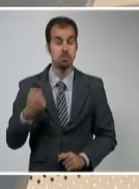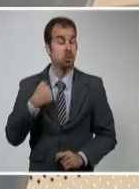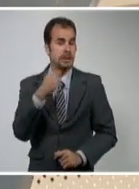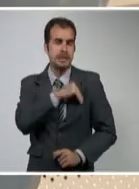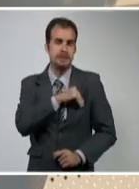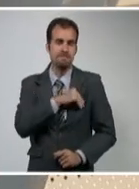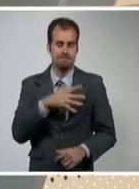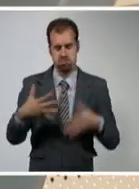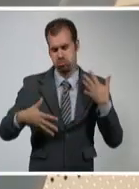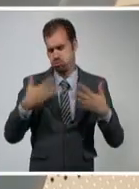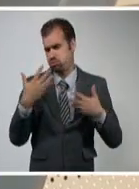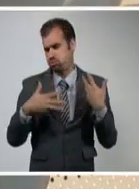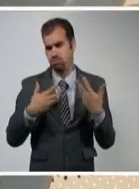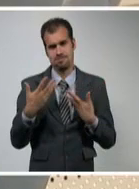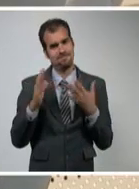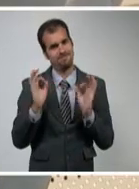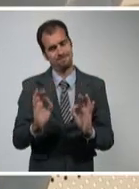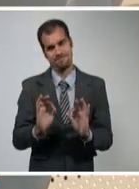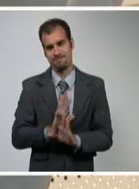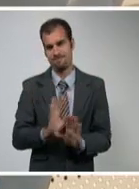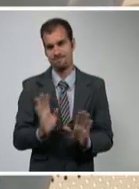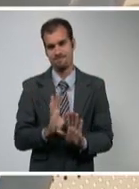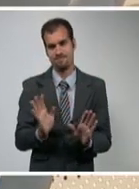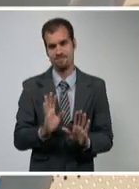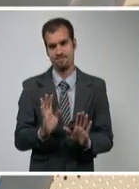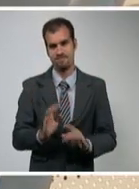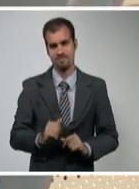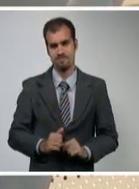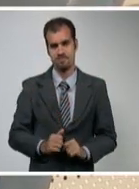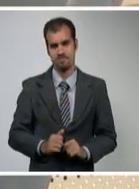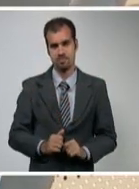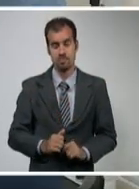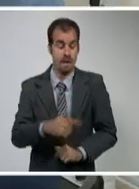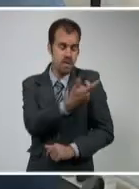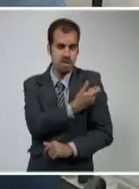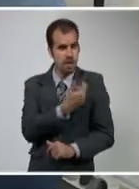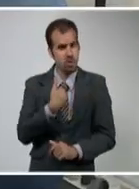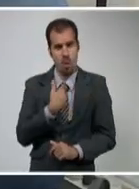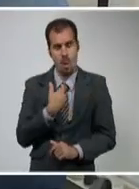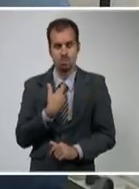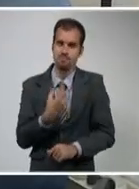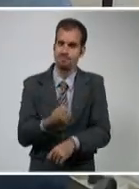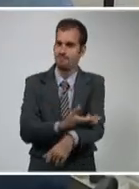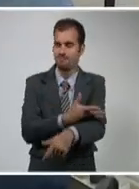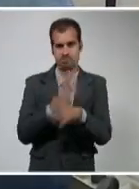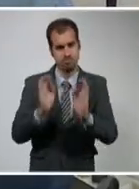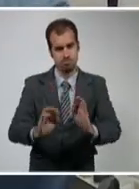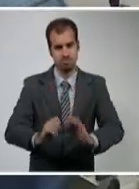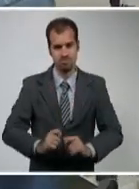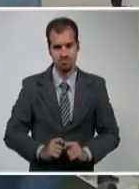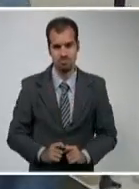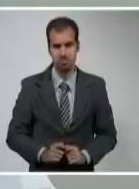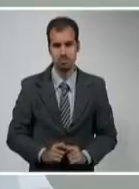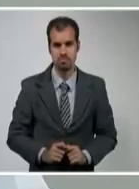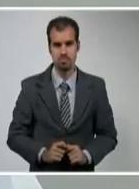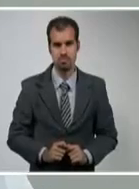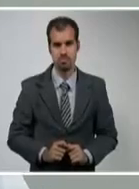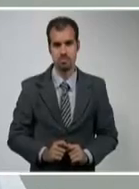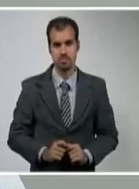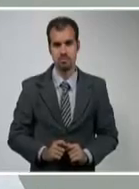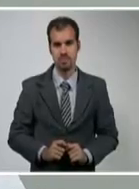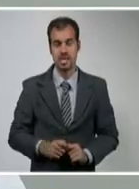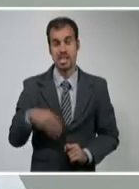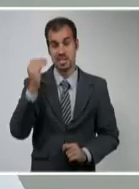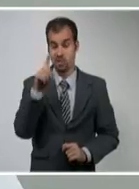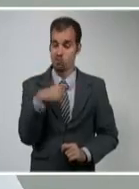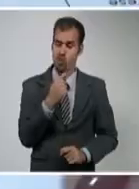maravillosamente. Para mí hasta que estimula la vacuna. Para quienes reportamos o vivimos el proceso